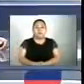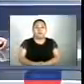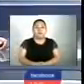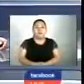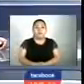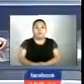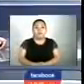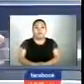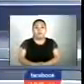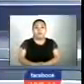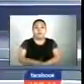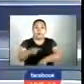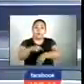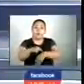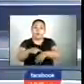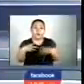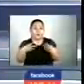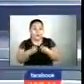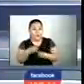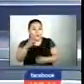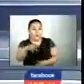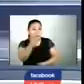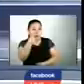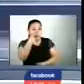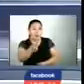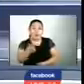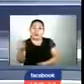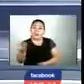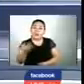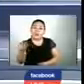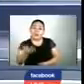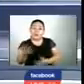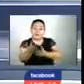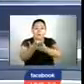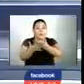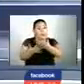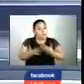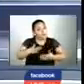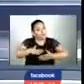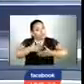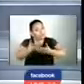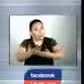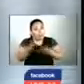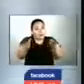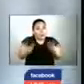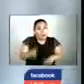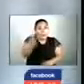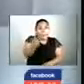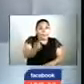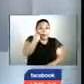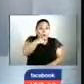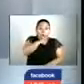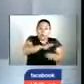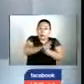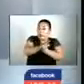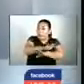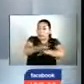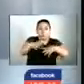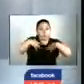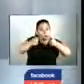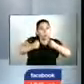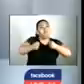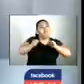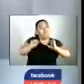Y en nuestro servicio social, escuche usted, se necesita donante de plasma, de plasma de persona recuperada de COVID-19